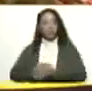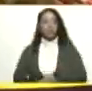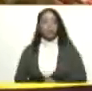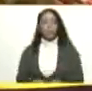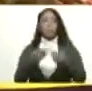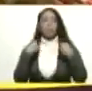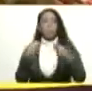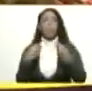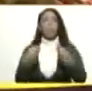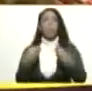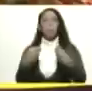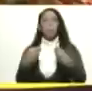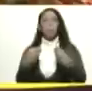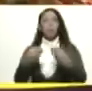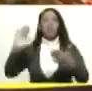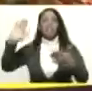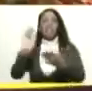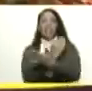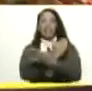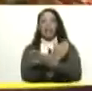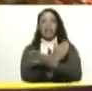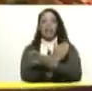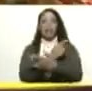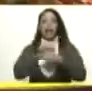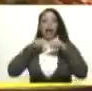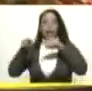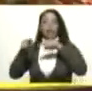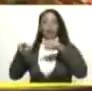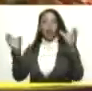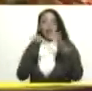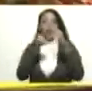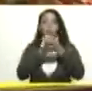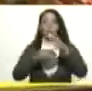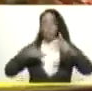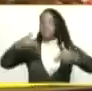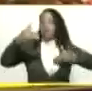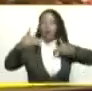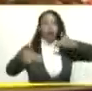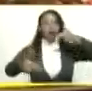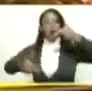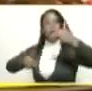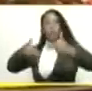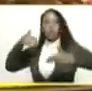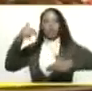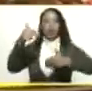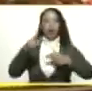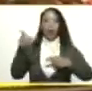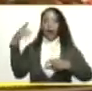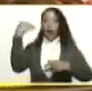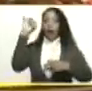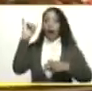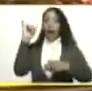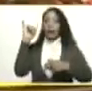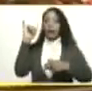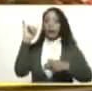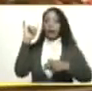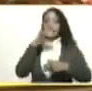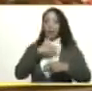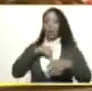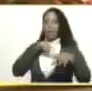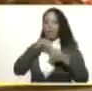para desmembrar estas mafias de corrupción que se han enquistado